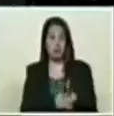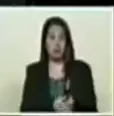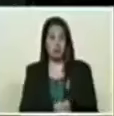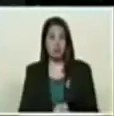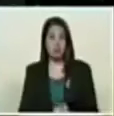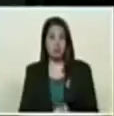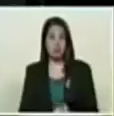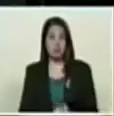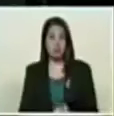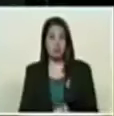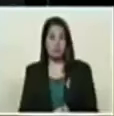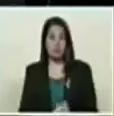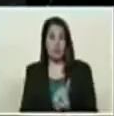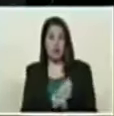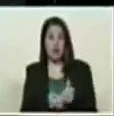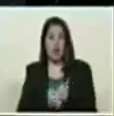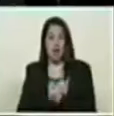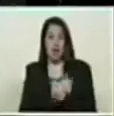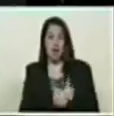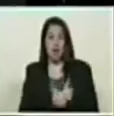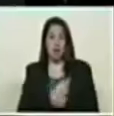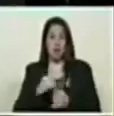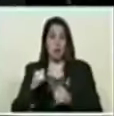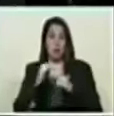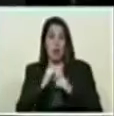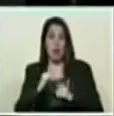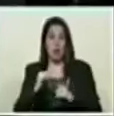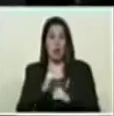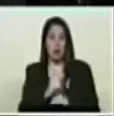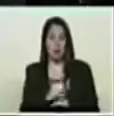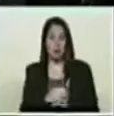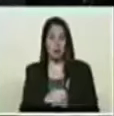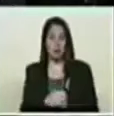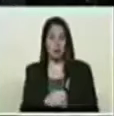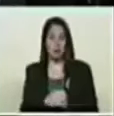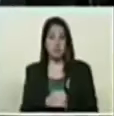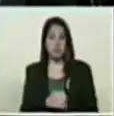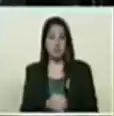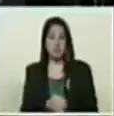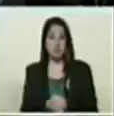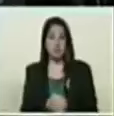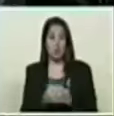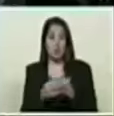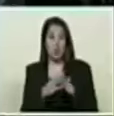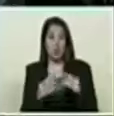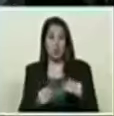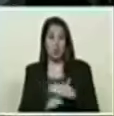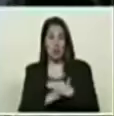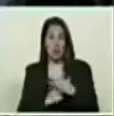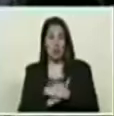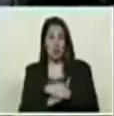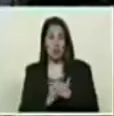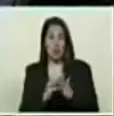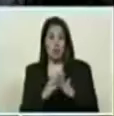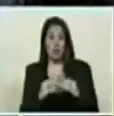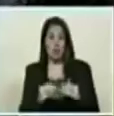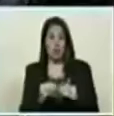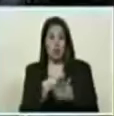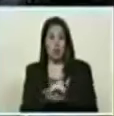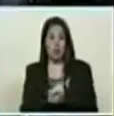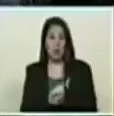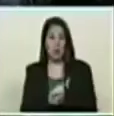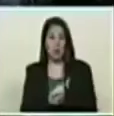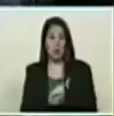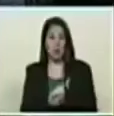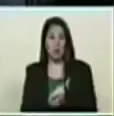Amor, con amor se paga. Cuente Carabobo con todo mi apoyo y todo mi amor por la